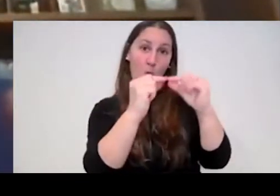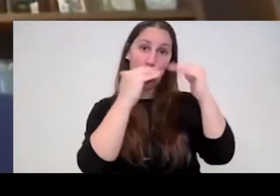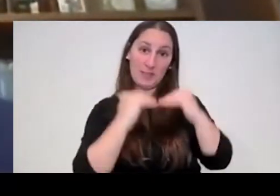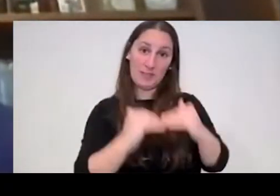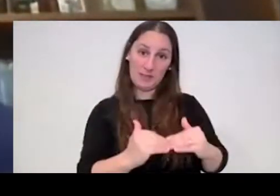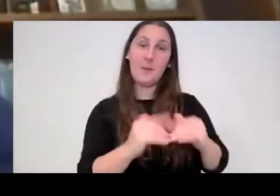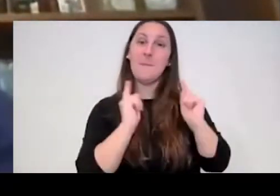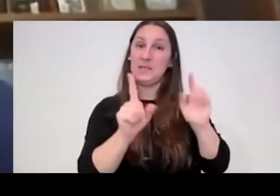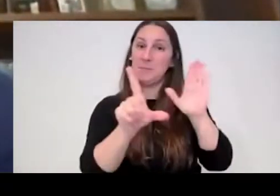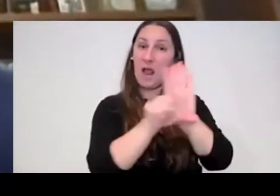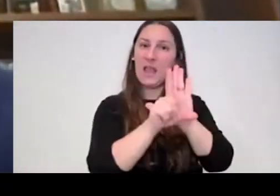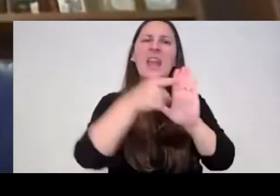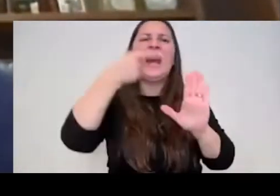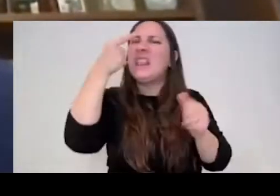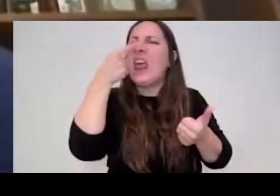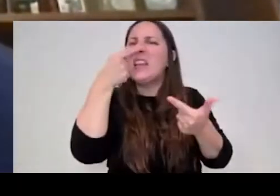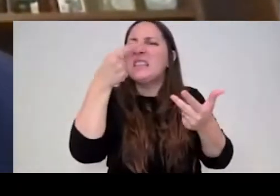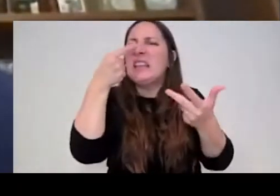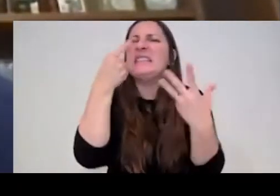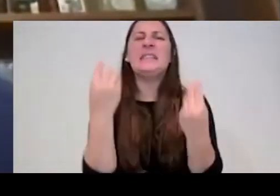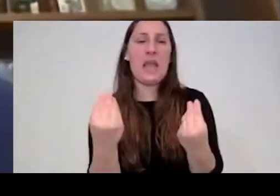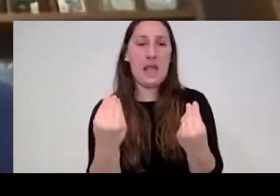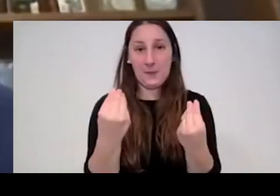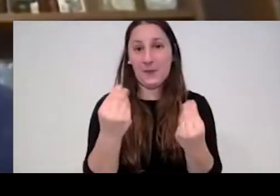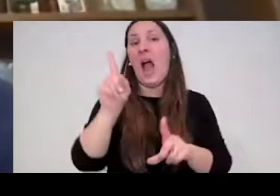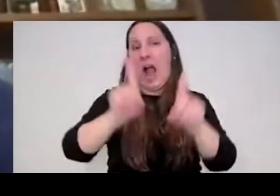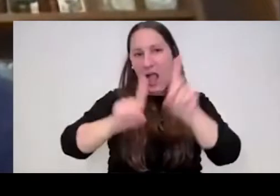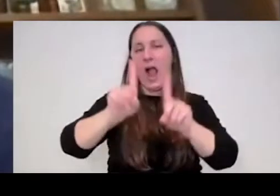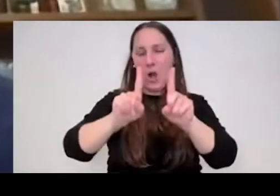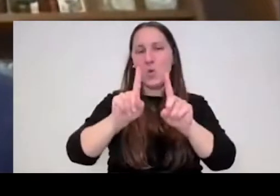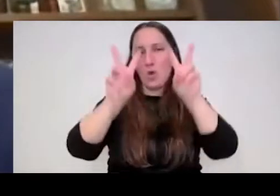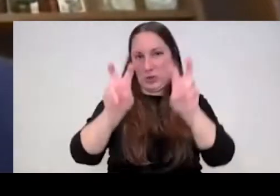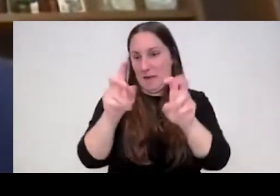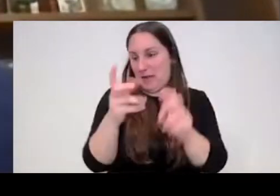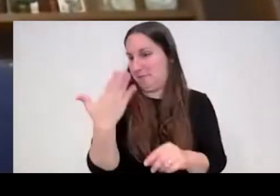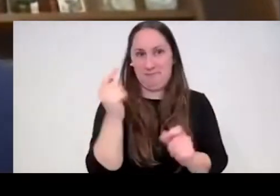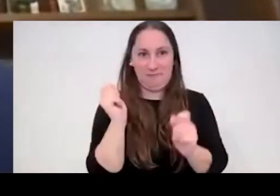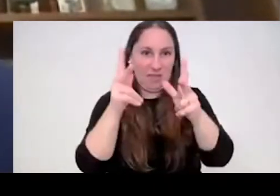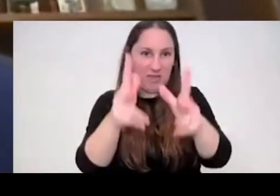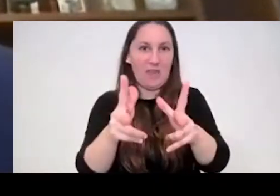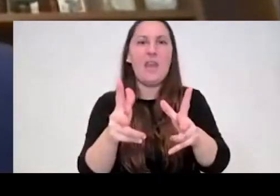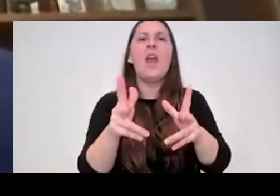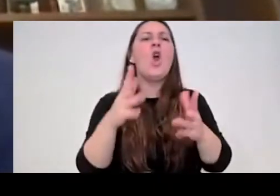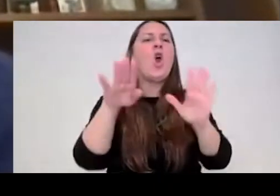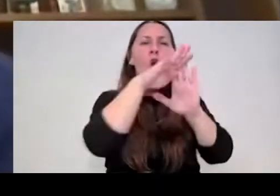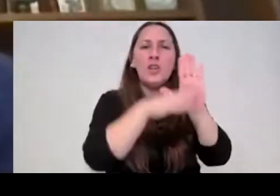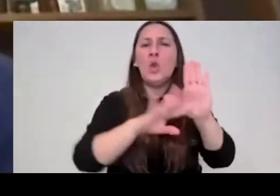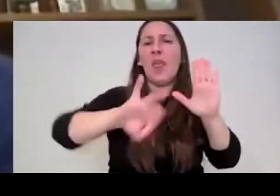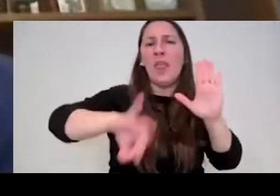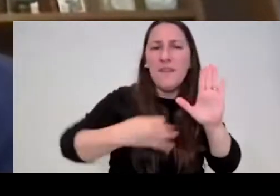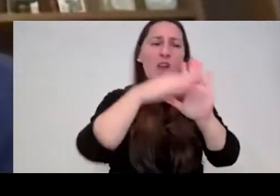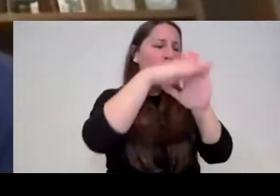son esos intereses, que son precisamente algunas de las cuestiones que recién les mencionaba, ¿no? La mejora de las condiciones de vida y de